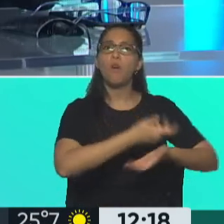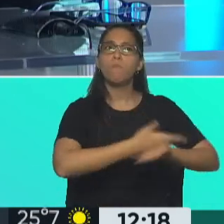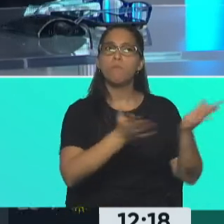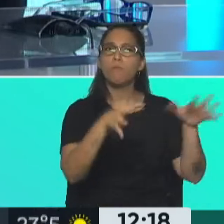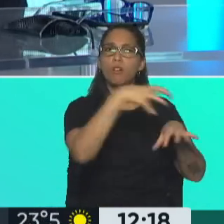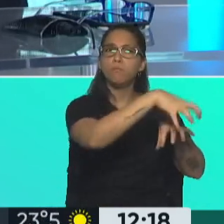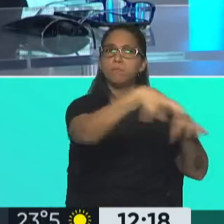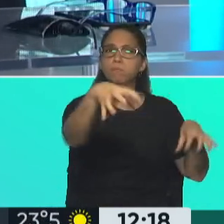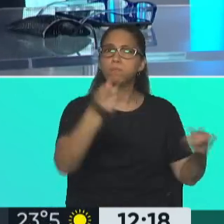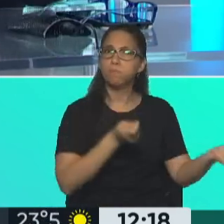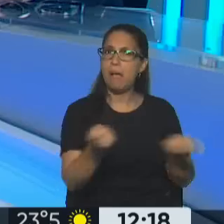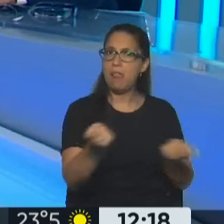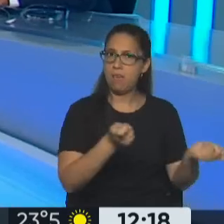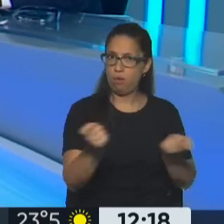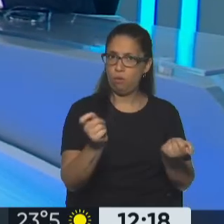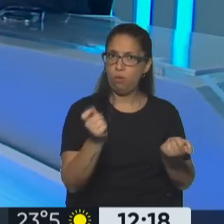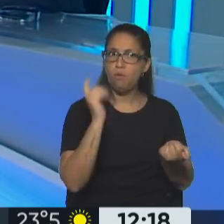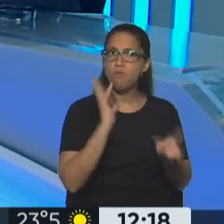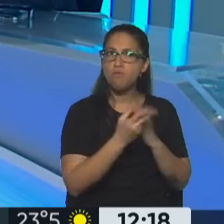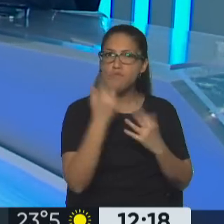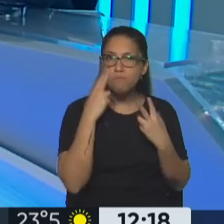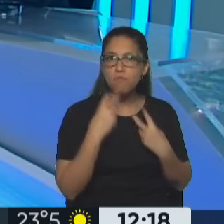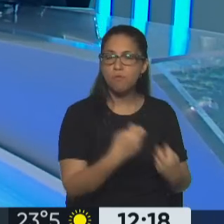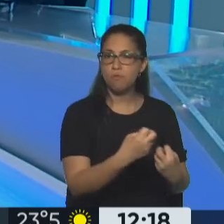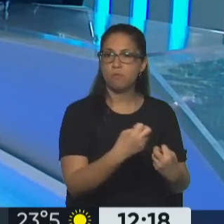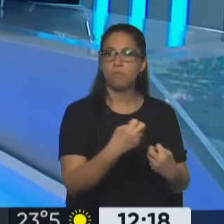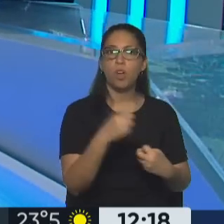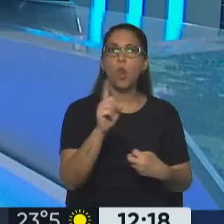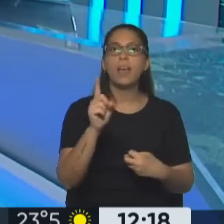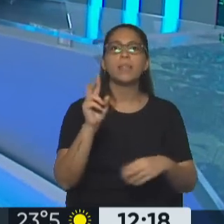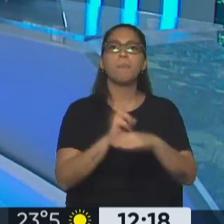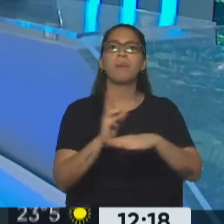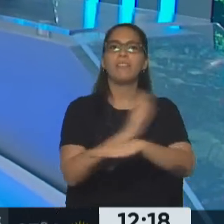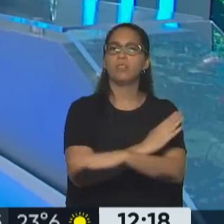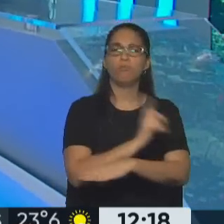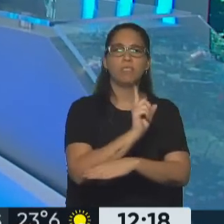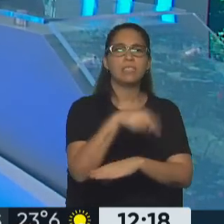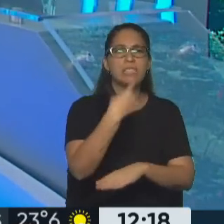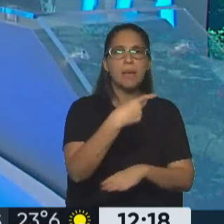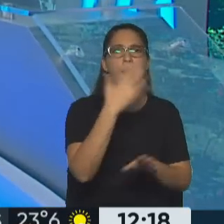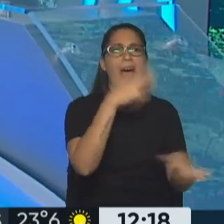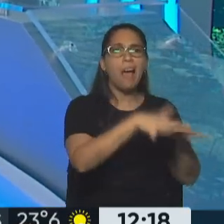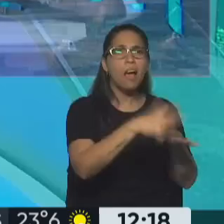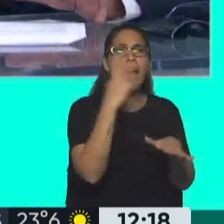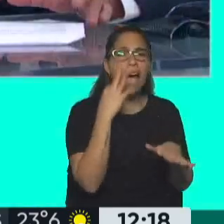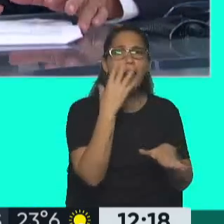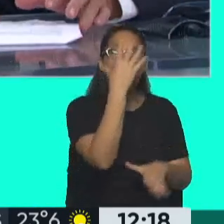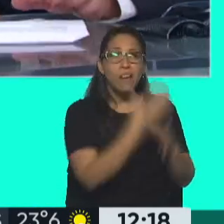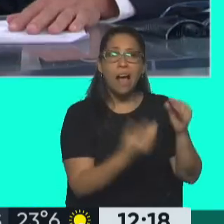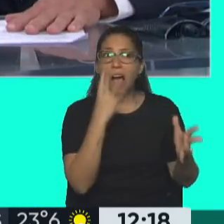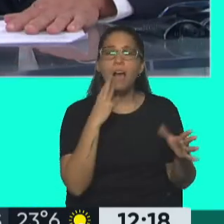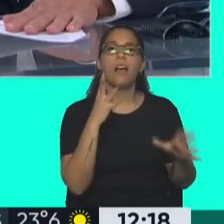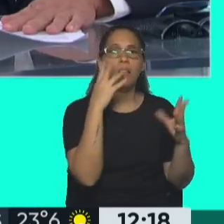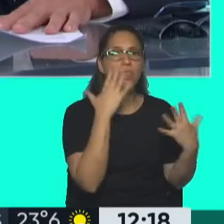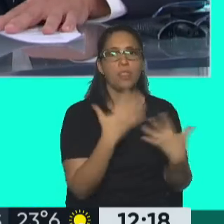distintos funcionarios después de que estos actúan, es decir, no actúa previamente, actúa siempre a posteriori. En este caso, del